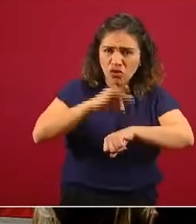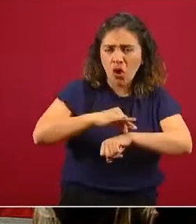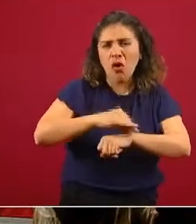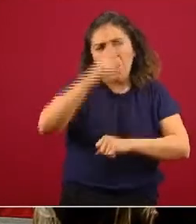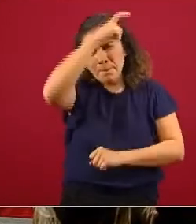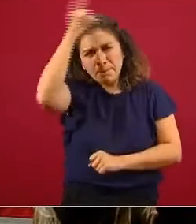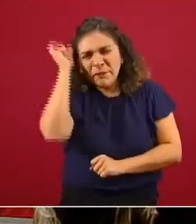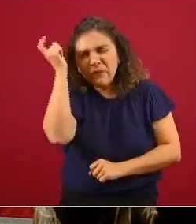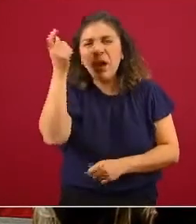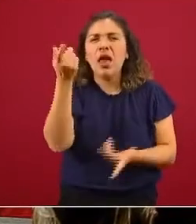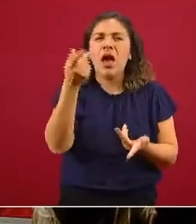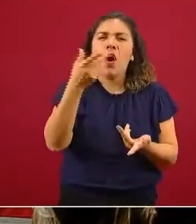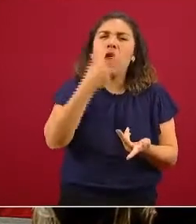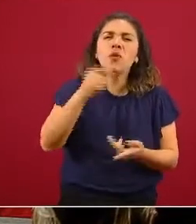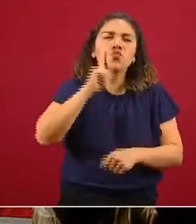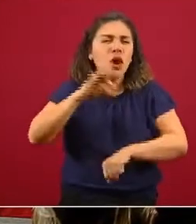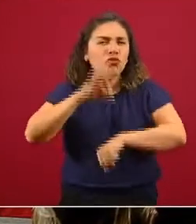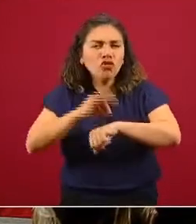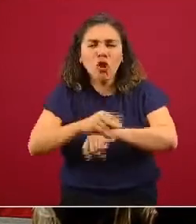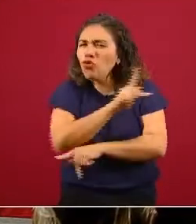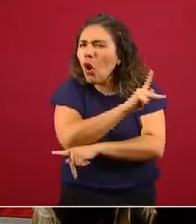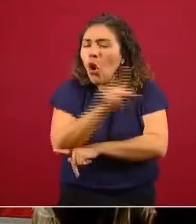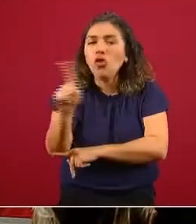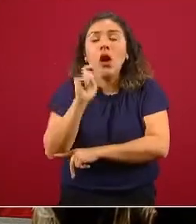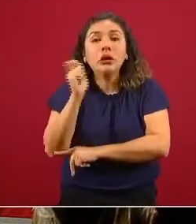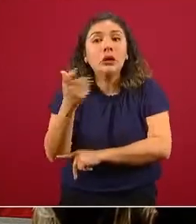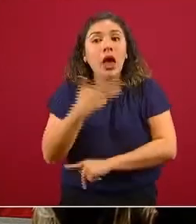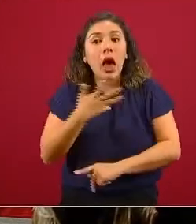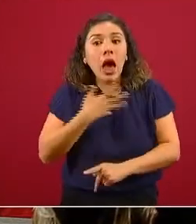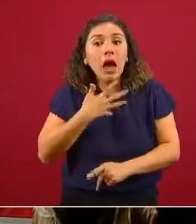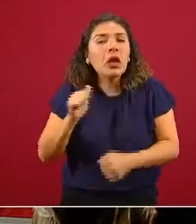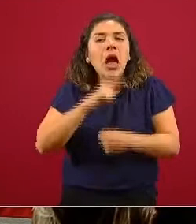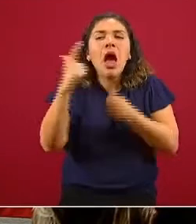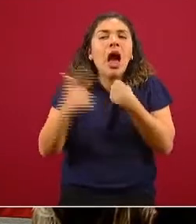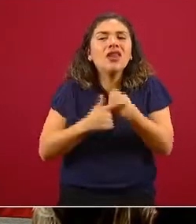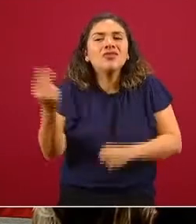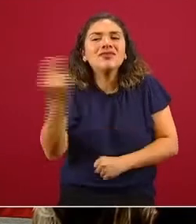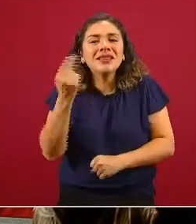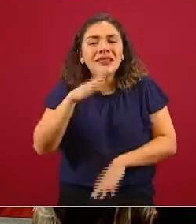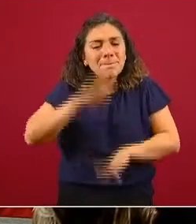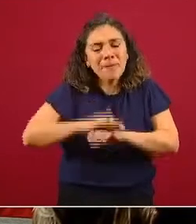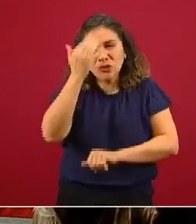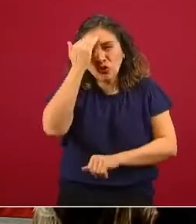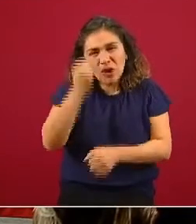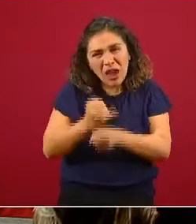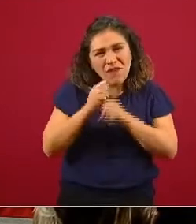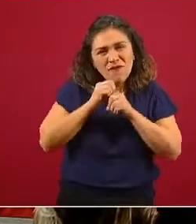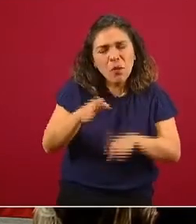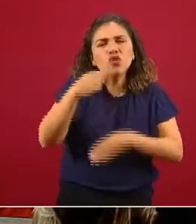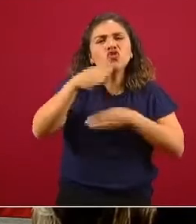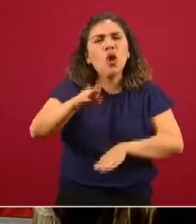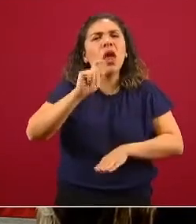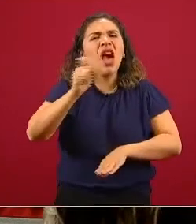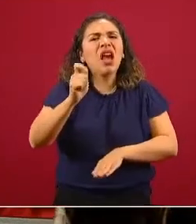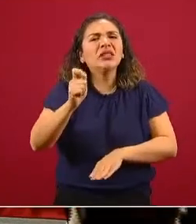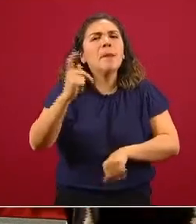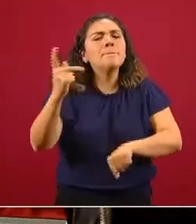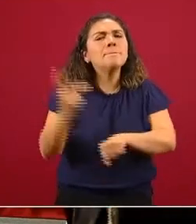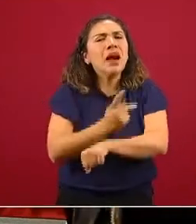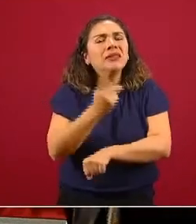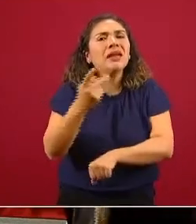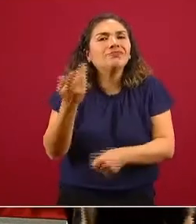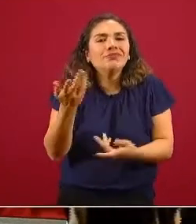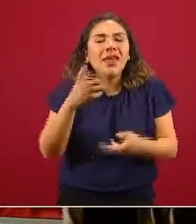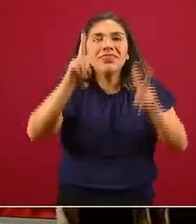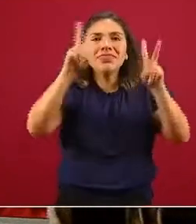todas las médicas, médicos, enfermeras, enfermeros que tienen alguna necesidad de información respecto a lo que les ocupa